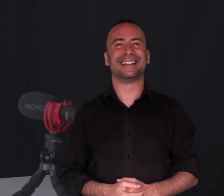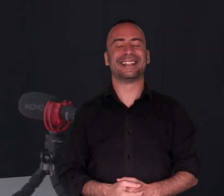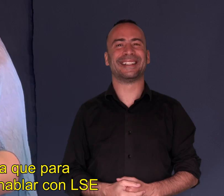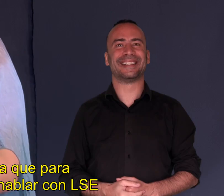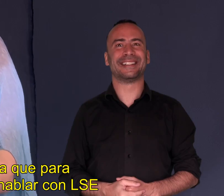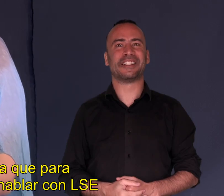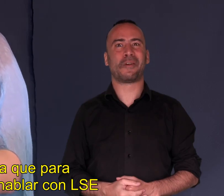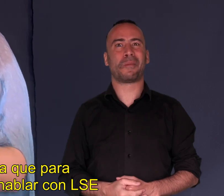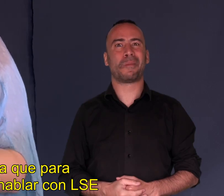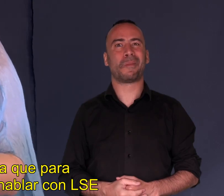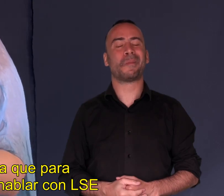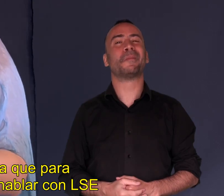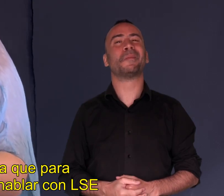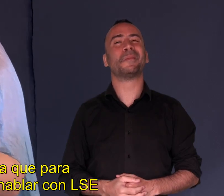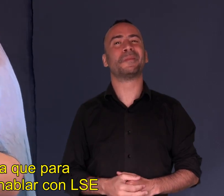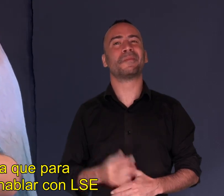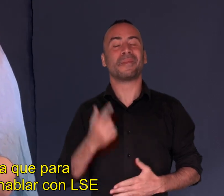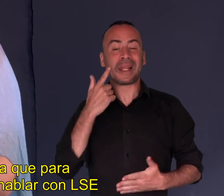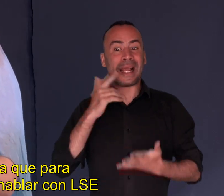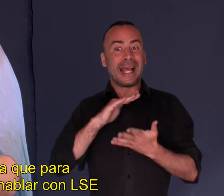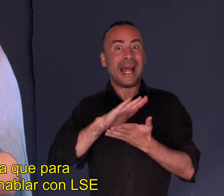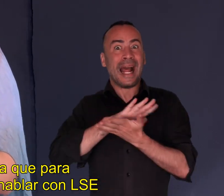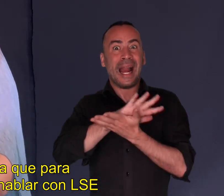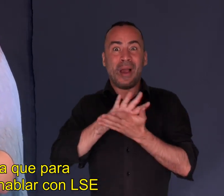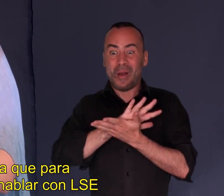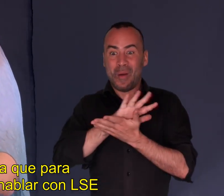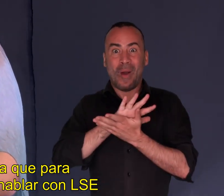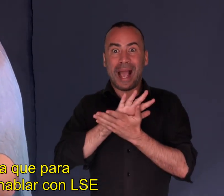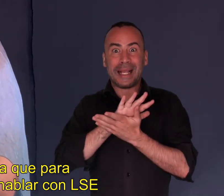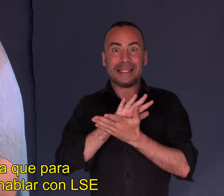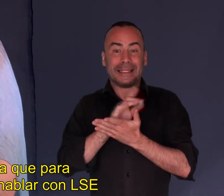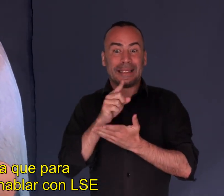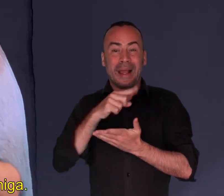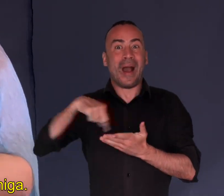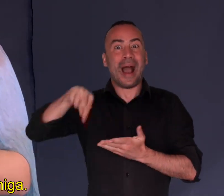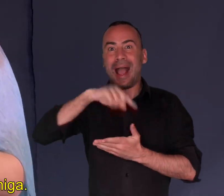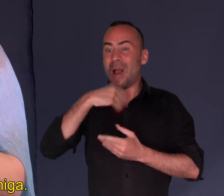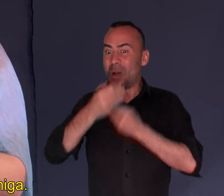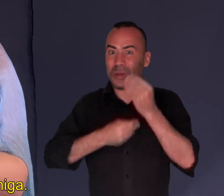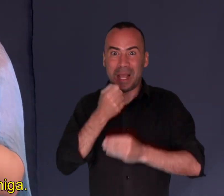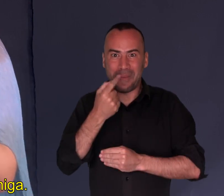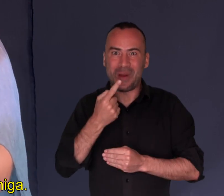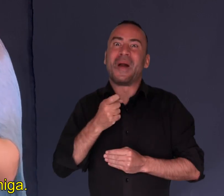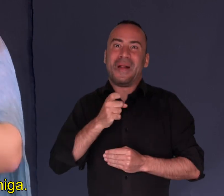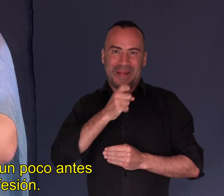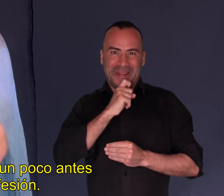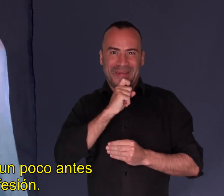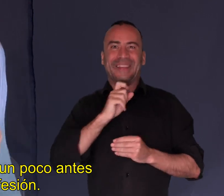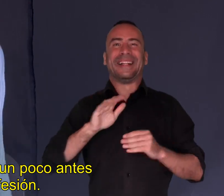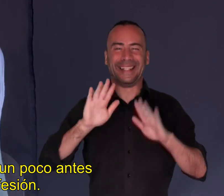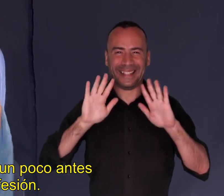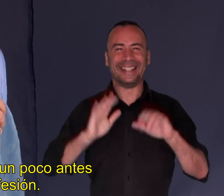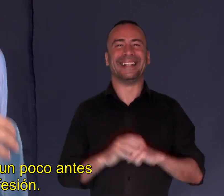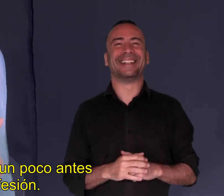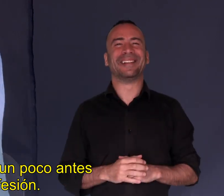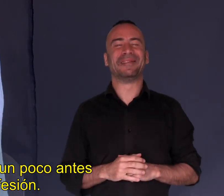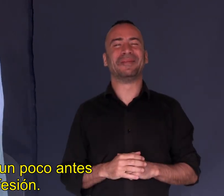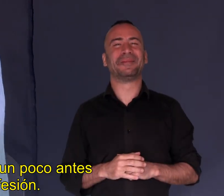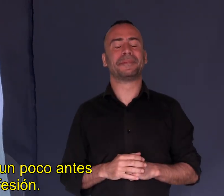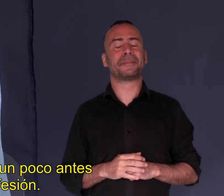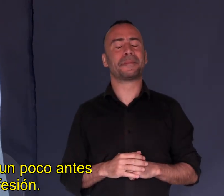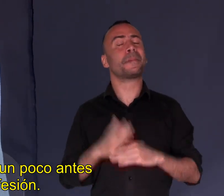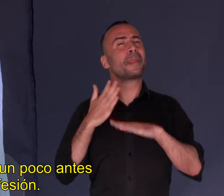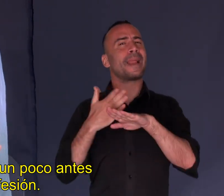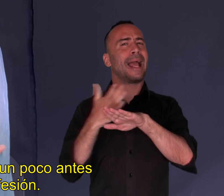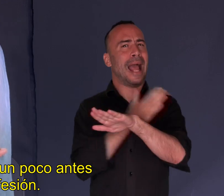encantada esto es una cosa que para que que no solemos hablar con lengua de signos tiene suida bueno